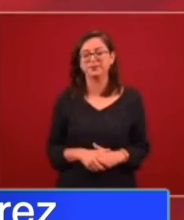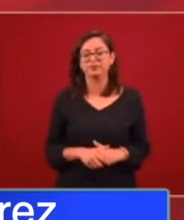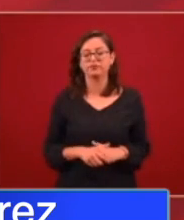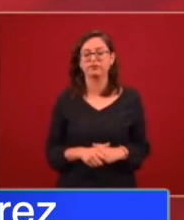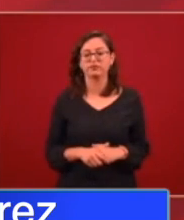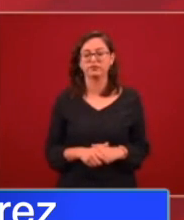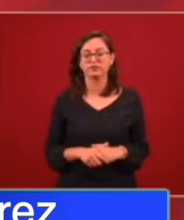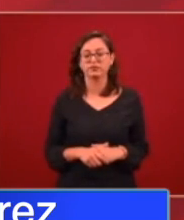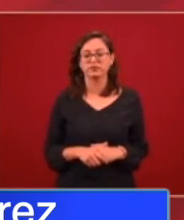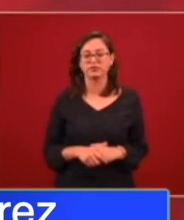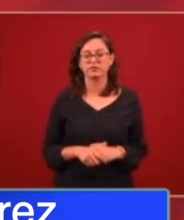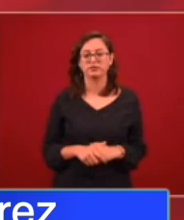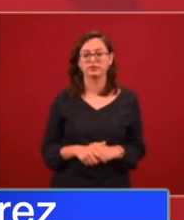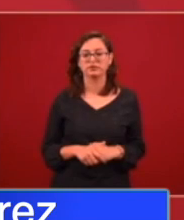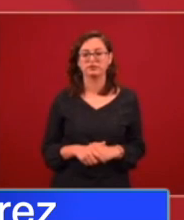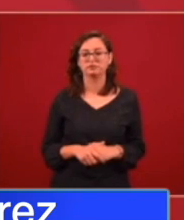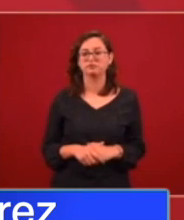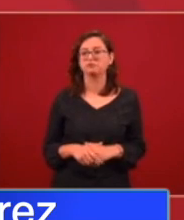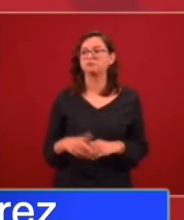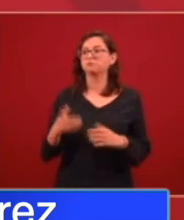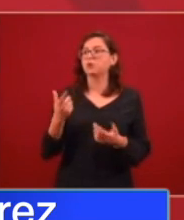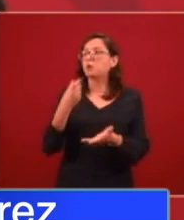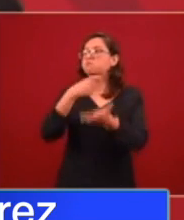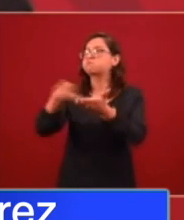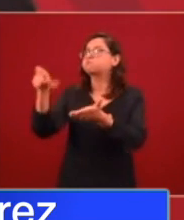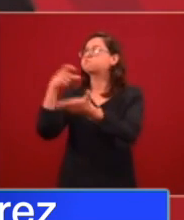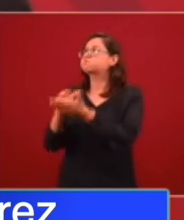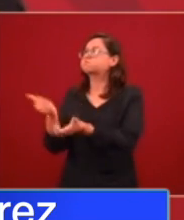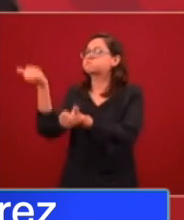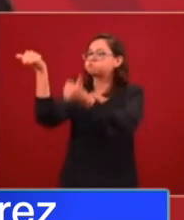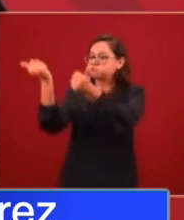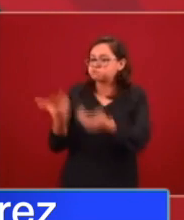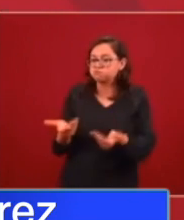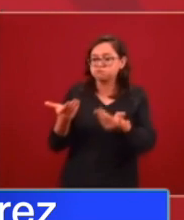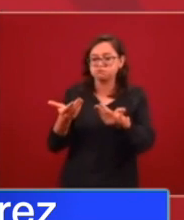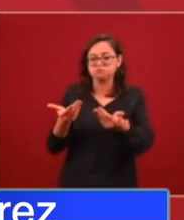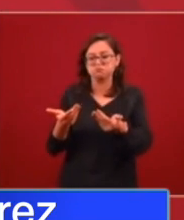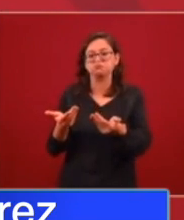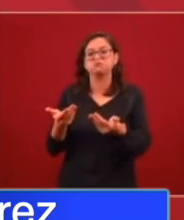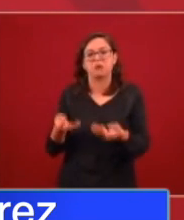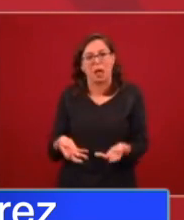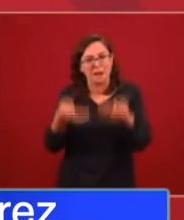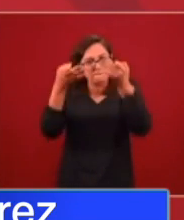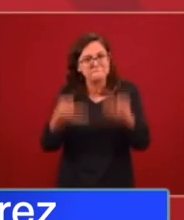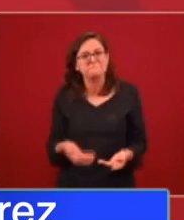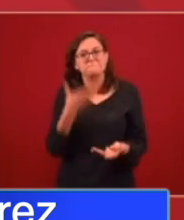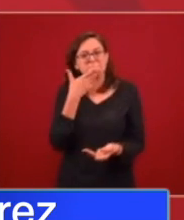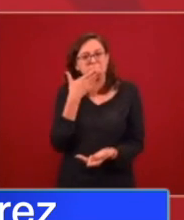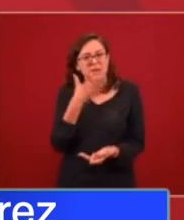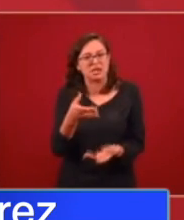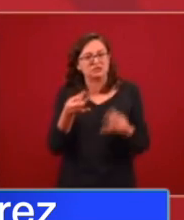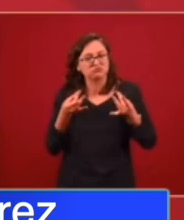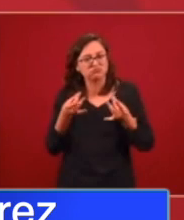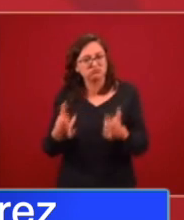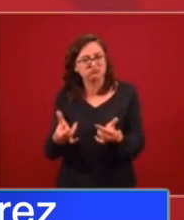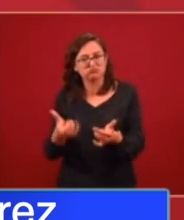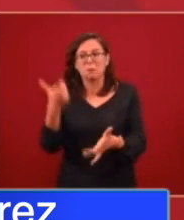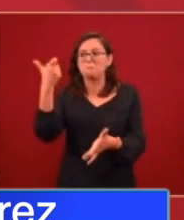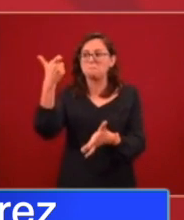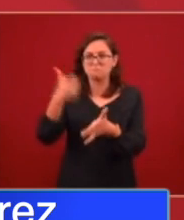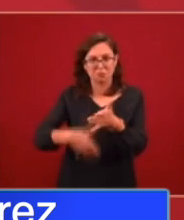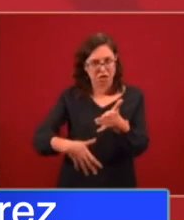para tener medicinas de buena calidad, a buen precio,